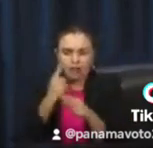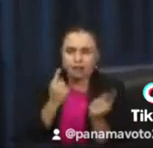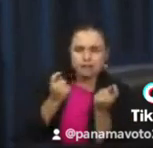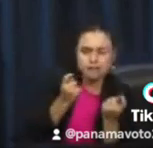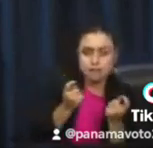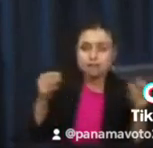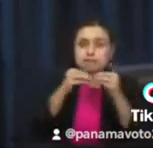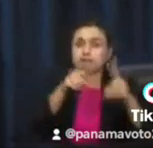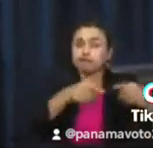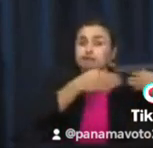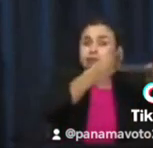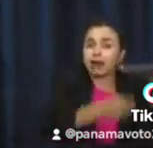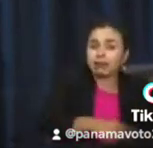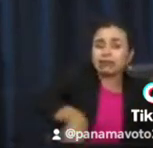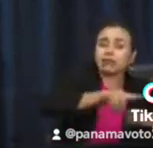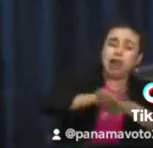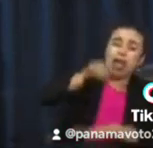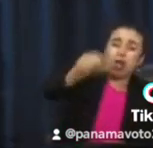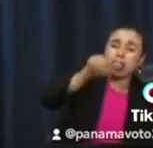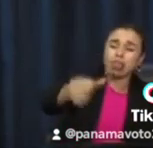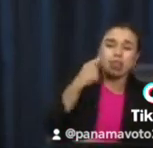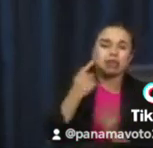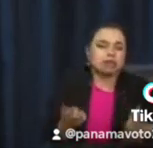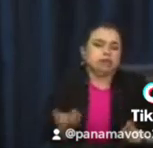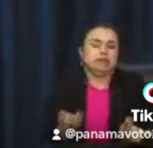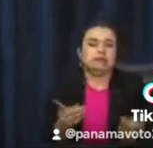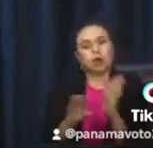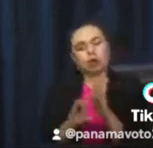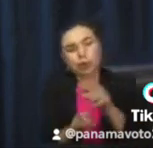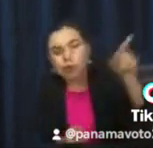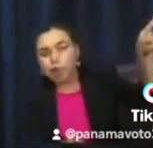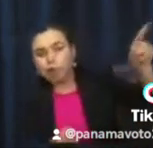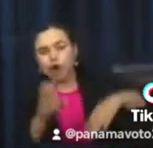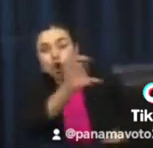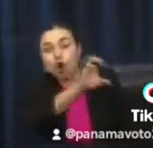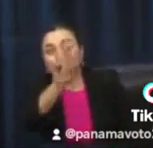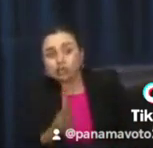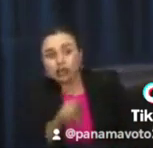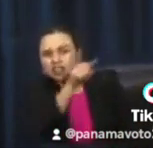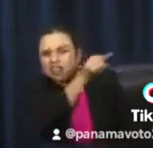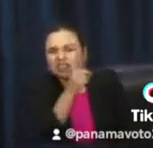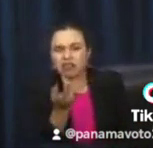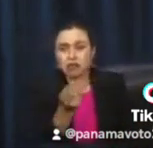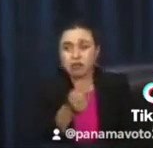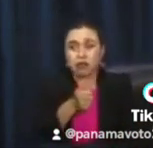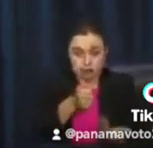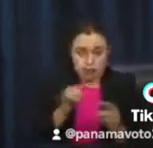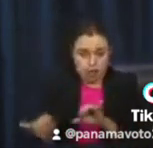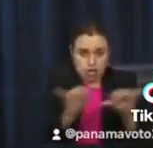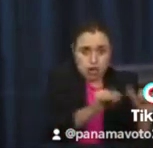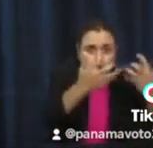el pueblo panameño y que, si bien es cierto, Costa Rica no lo privatizó, y no hay el argumento de que si no